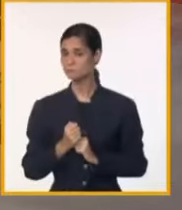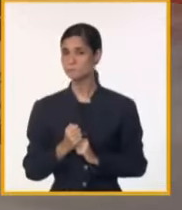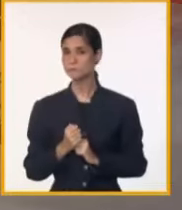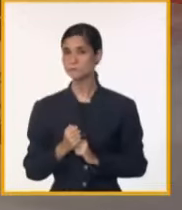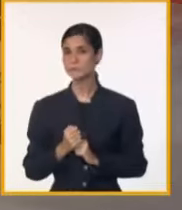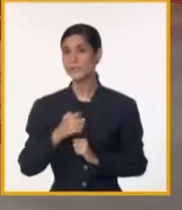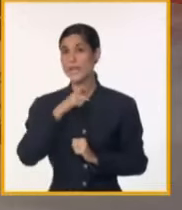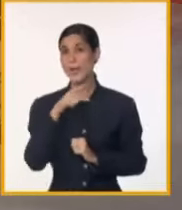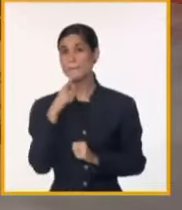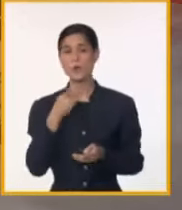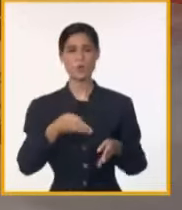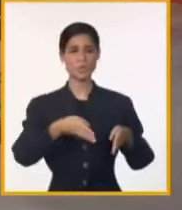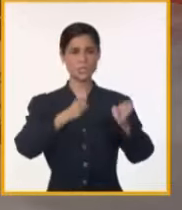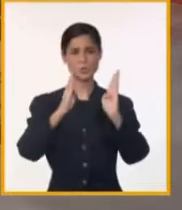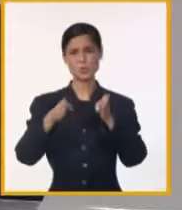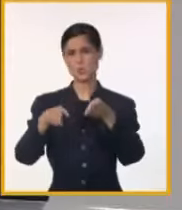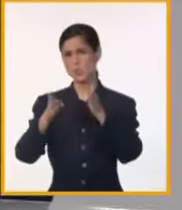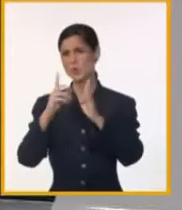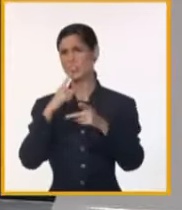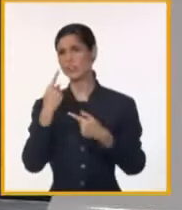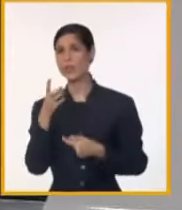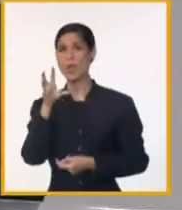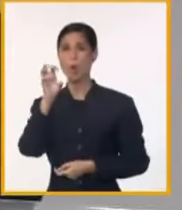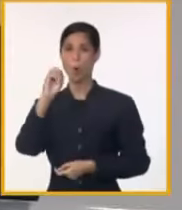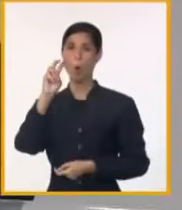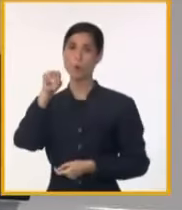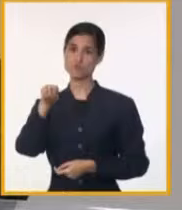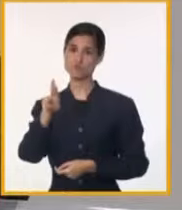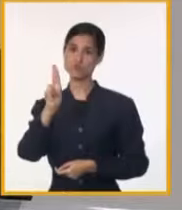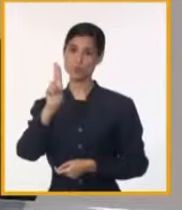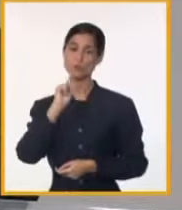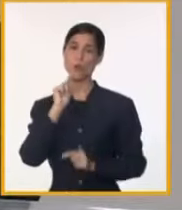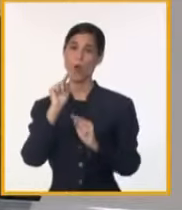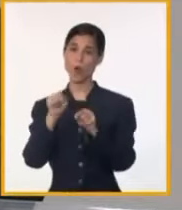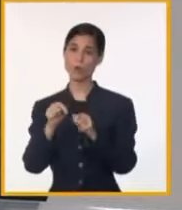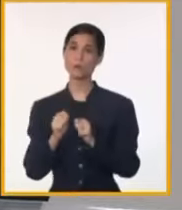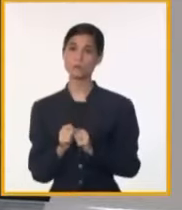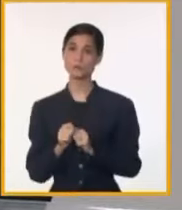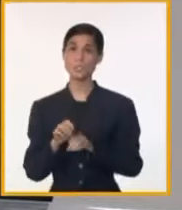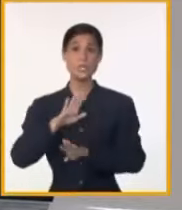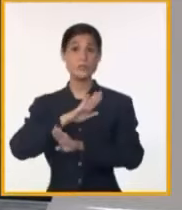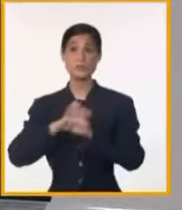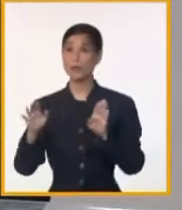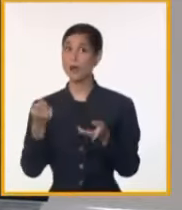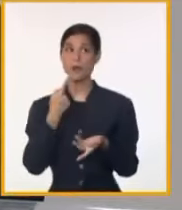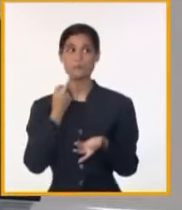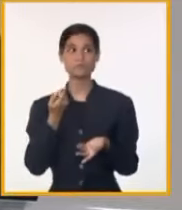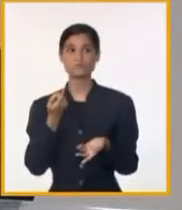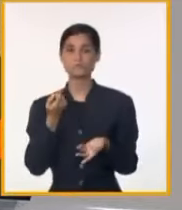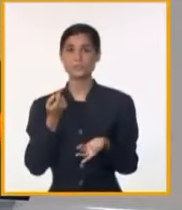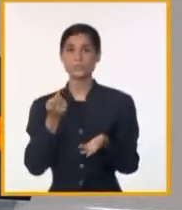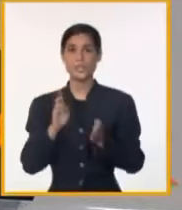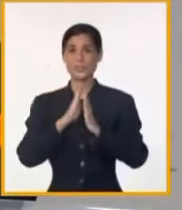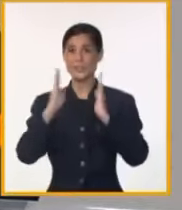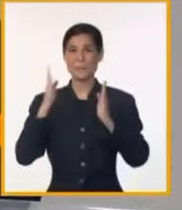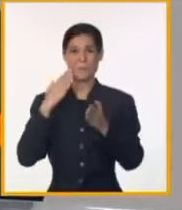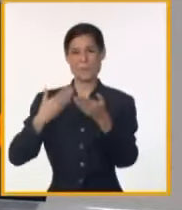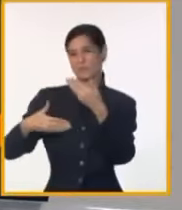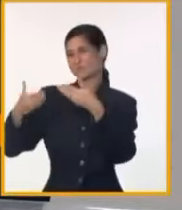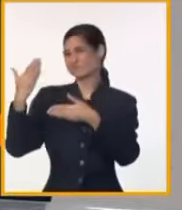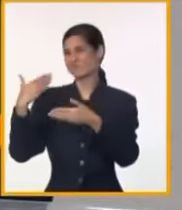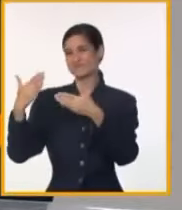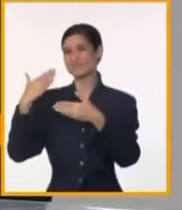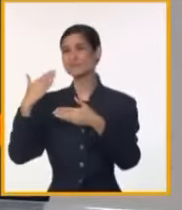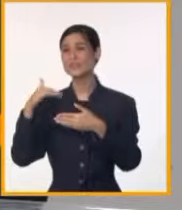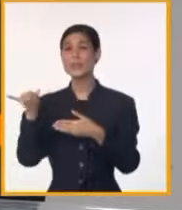instituciones de Naciones Unidas habría que decir que la inoperancia no es ahora hace mucho rato y en otros conflictos hay que recordar lo que